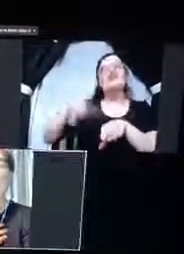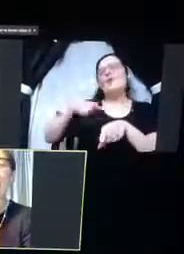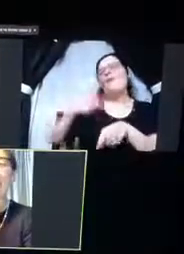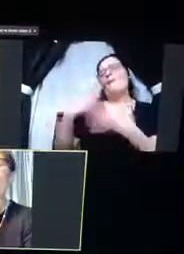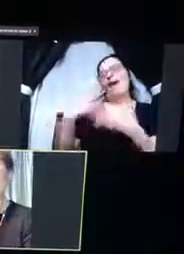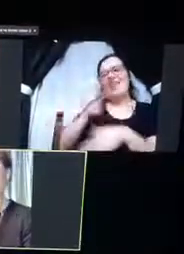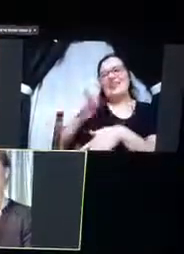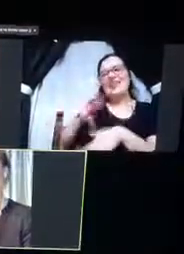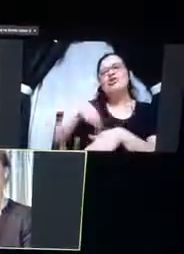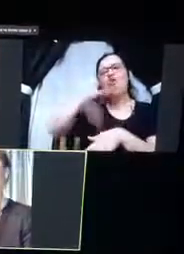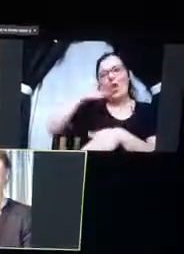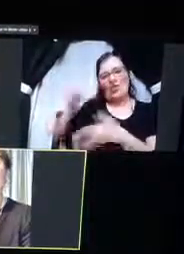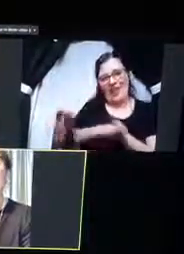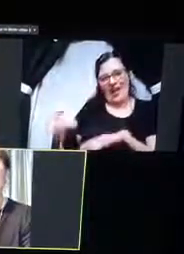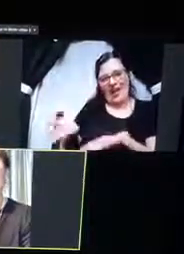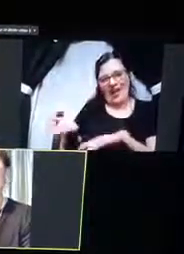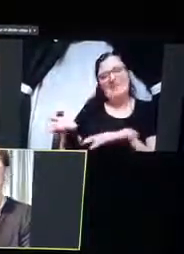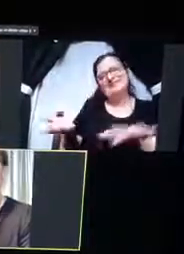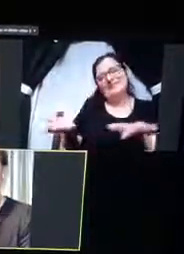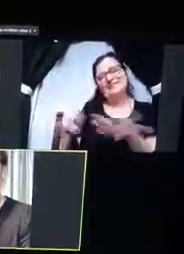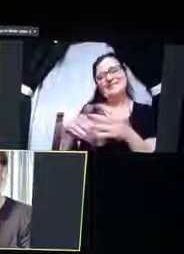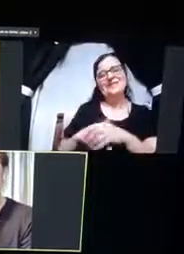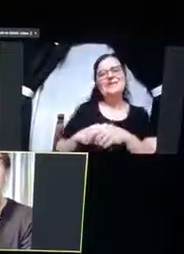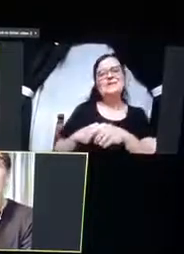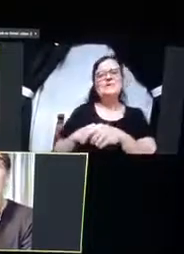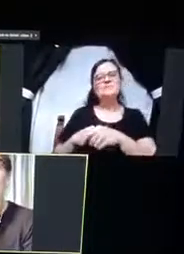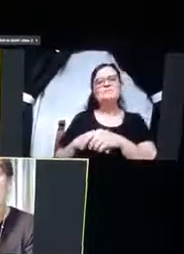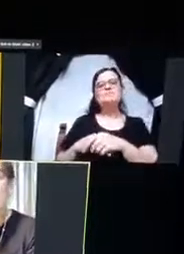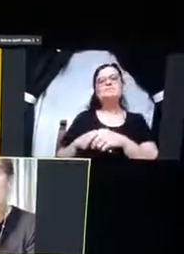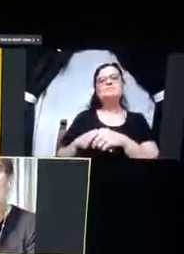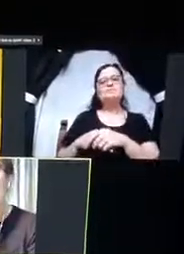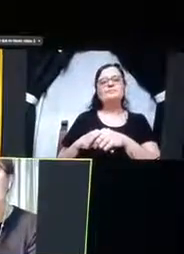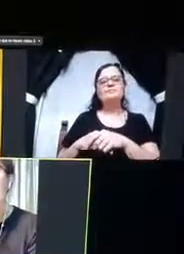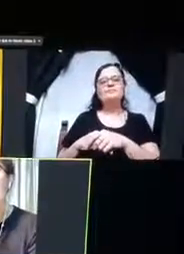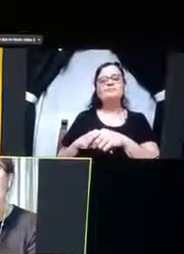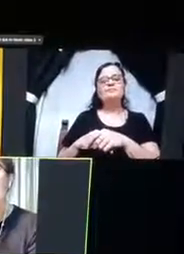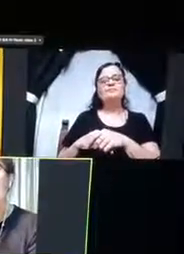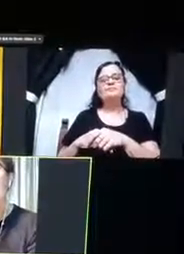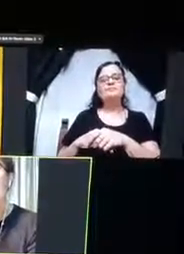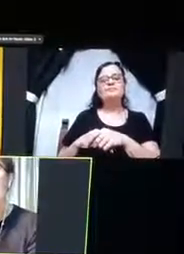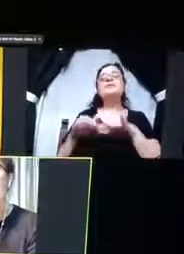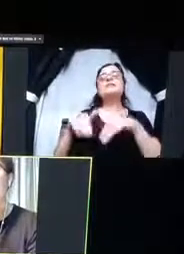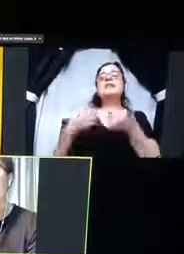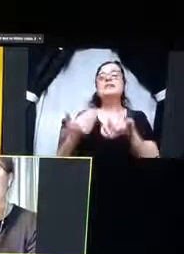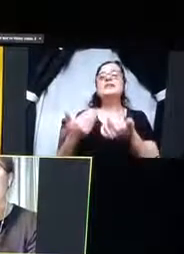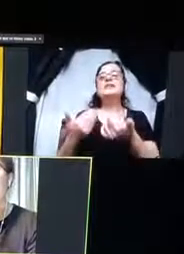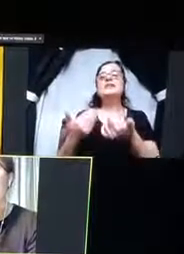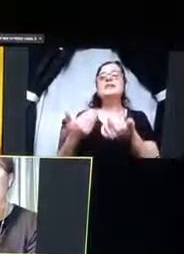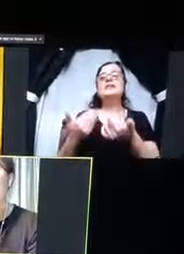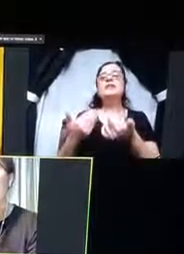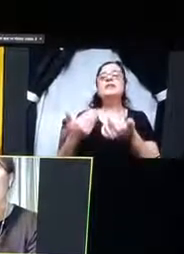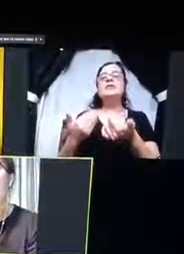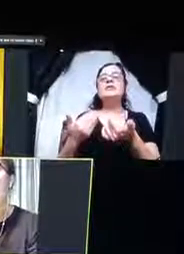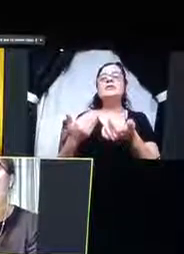Entonces, me parece como que está buenísimo, Debo, que estés acá presente como